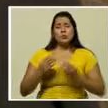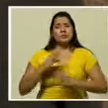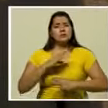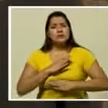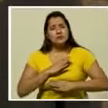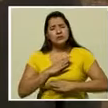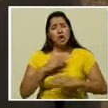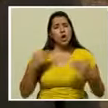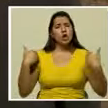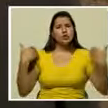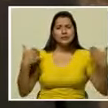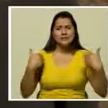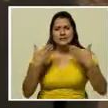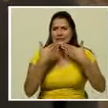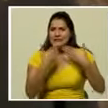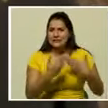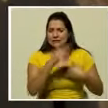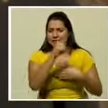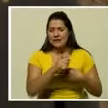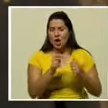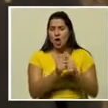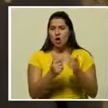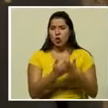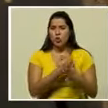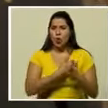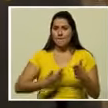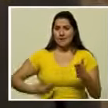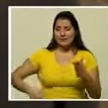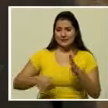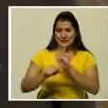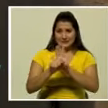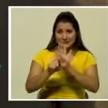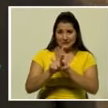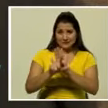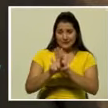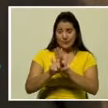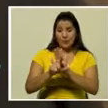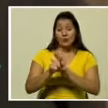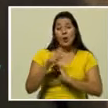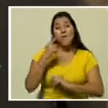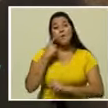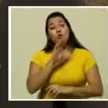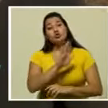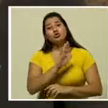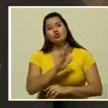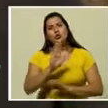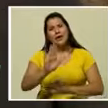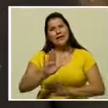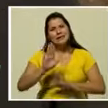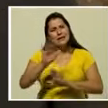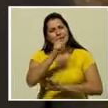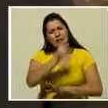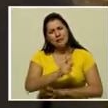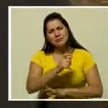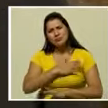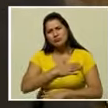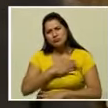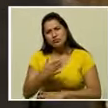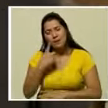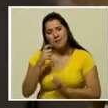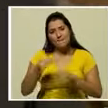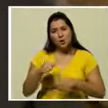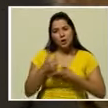y muy agradecido con el señor presidente de la Asamblea Legislativa por su excelente disposición para